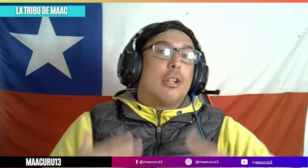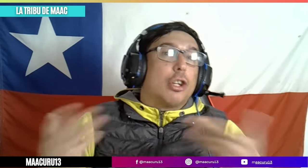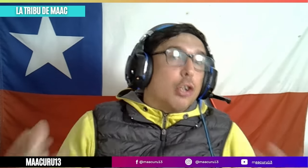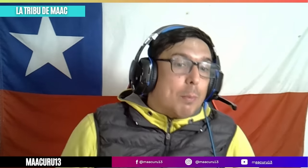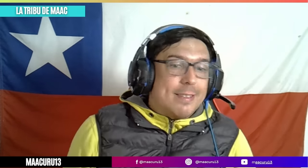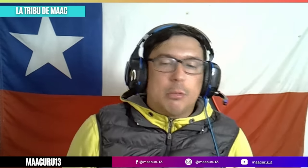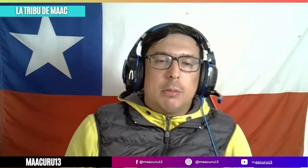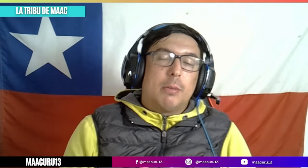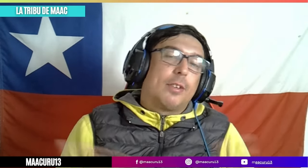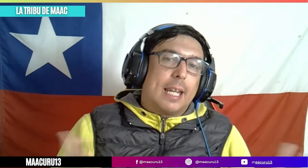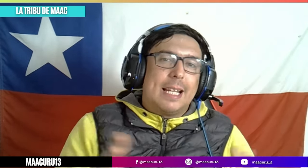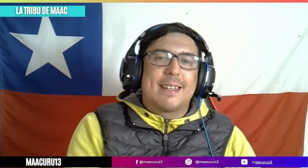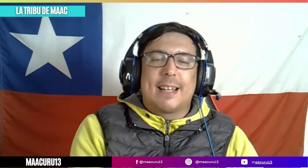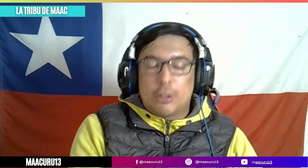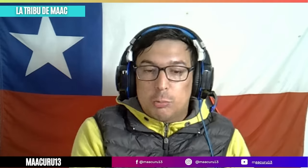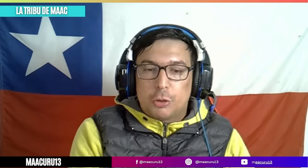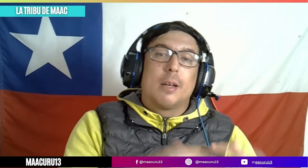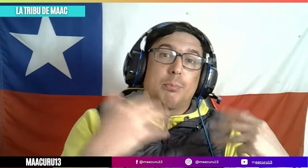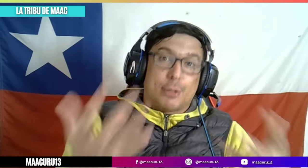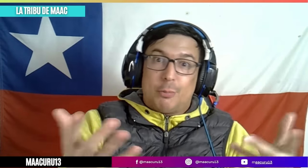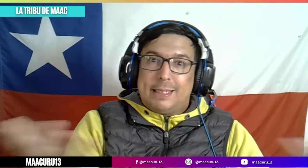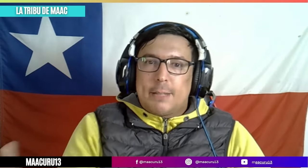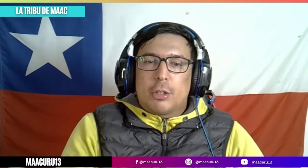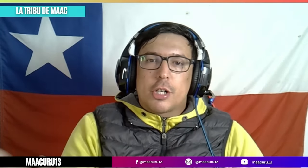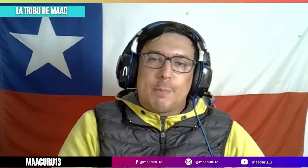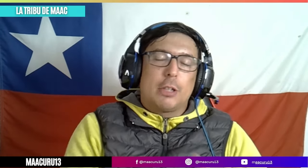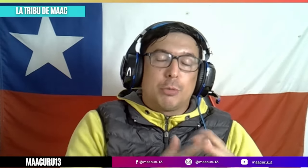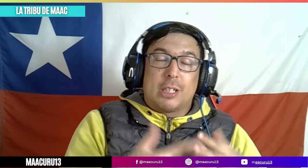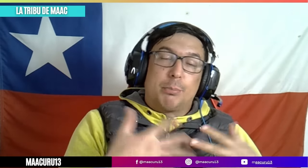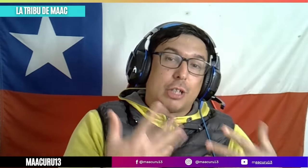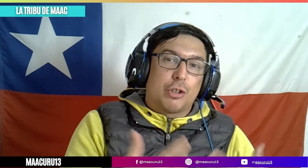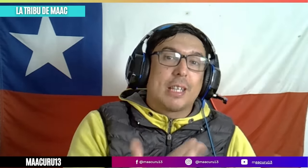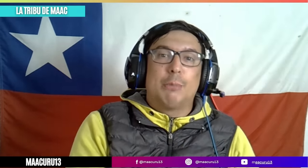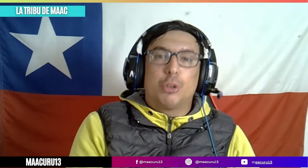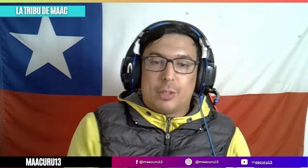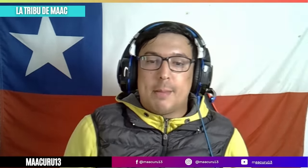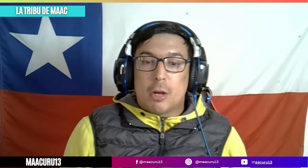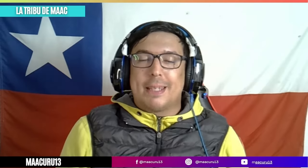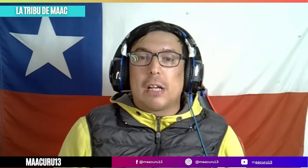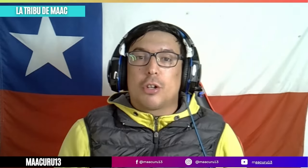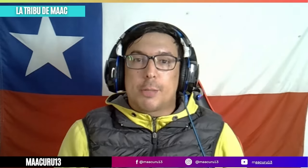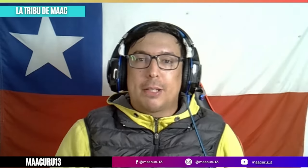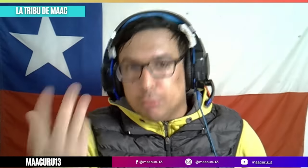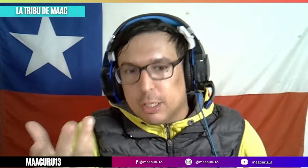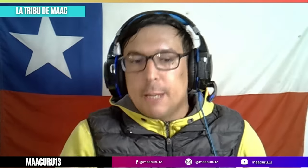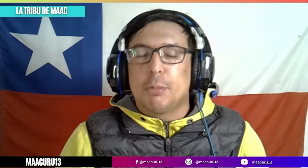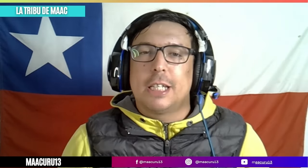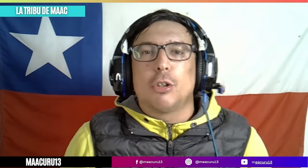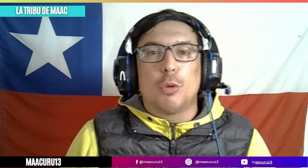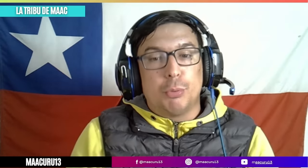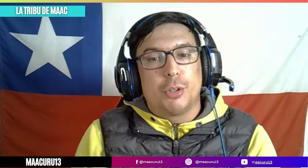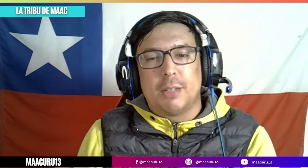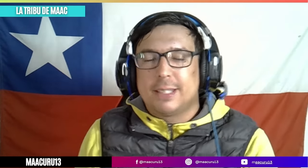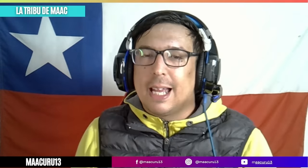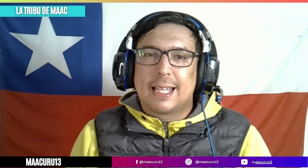porque no todos pensamos lo mismo, así que les agradezco un montón por comentarme con respeto, porque yo sé que muchos de ustedes me comentan con respeto y poniendo